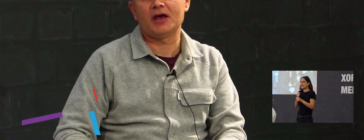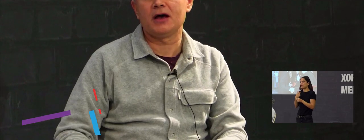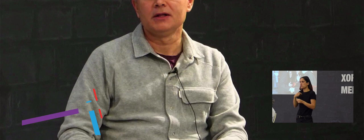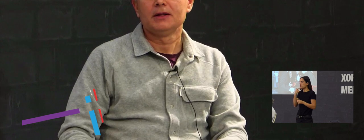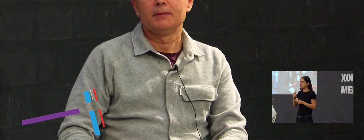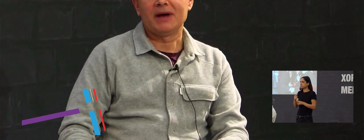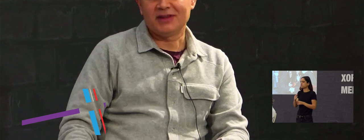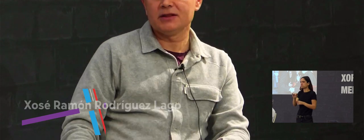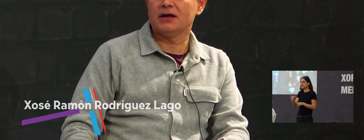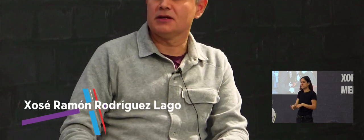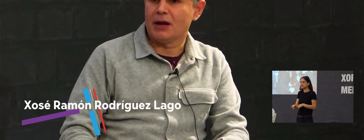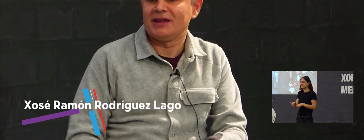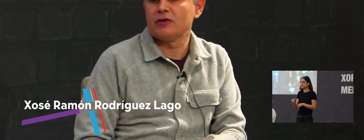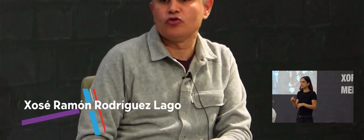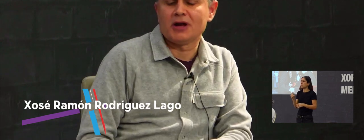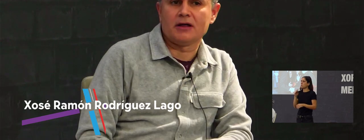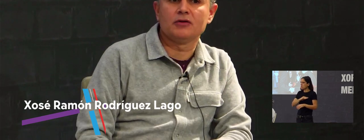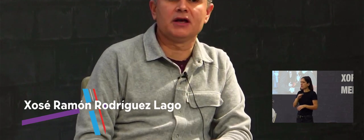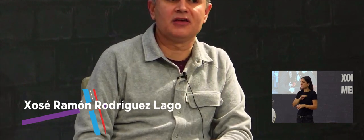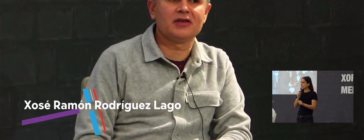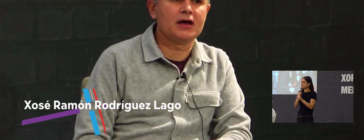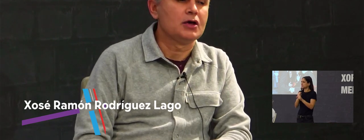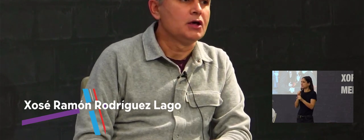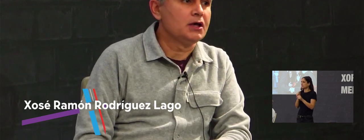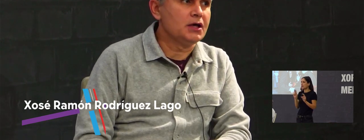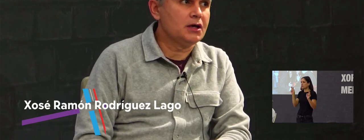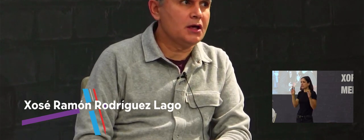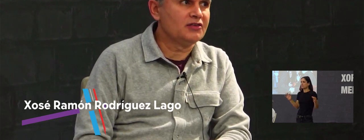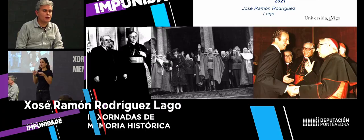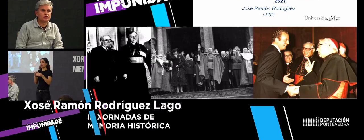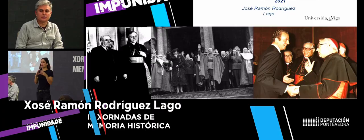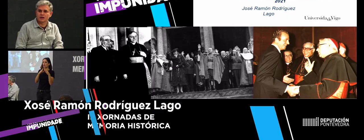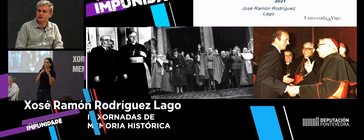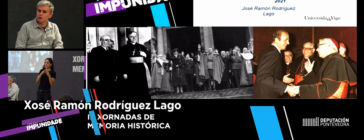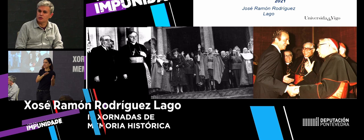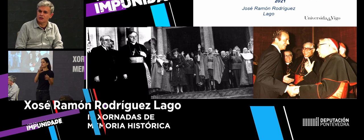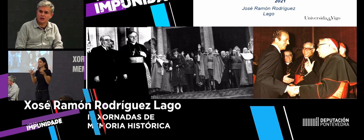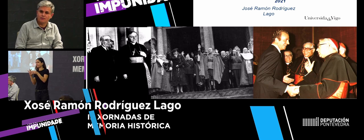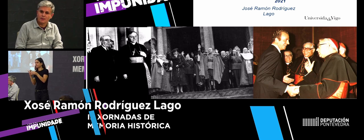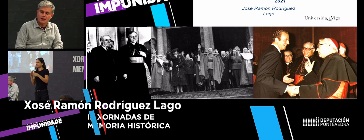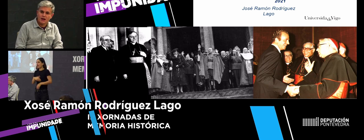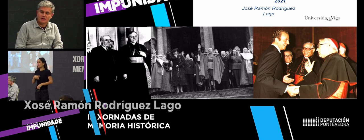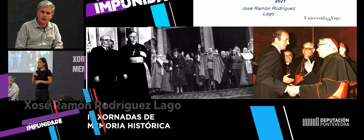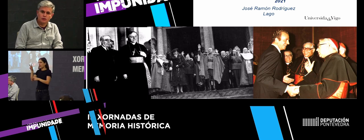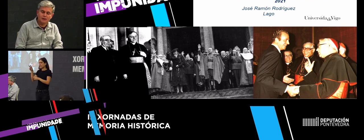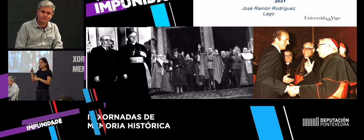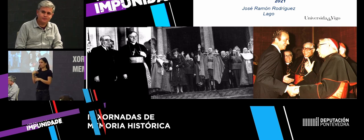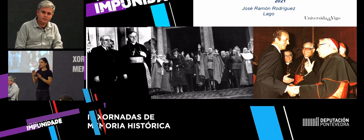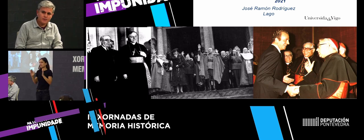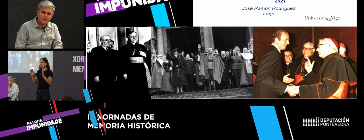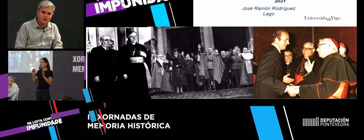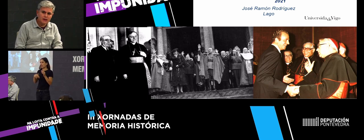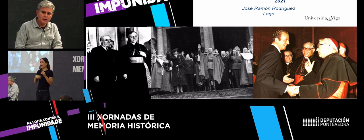decíais, bastante trabajado sobre la relación de Egresa-Estado durante el franquismo, durante la dictadura.